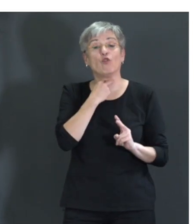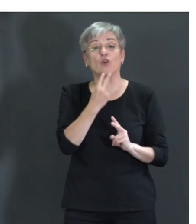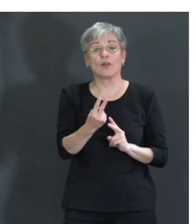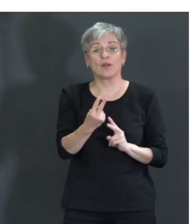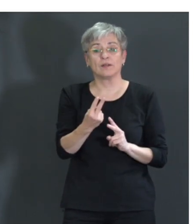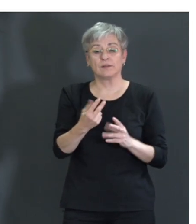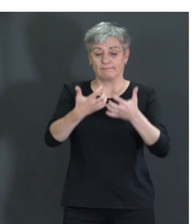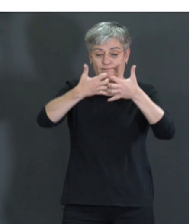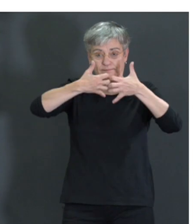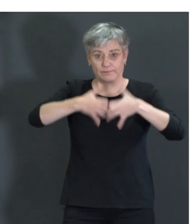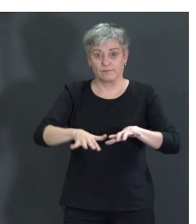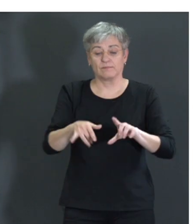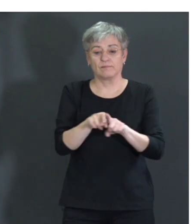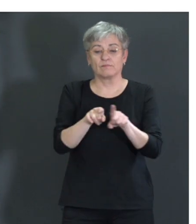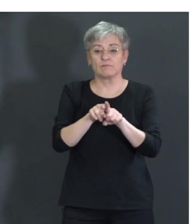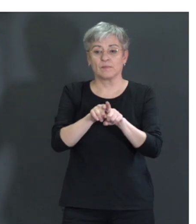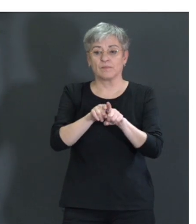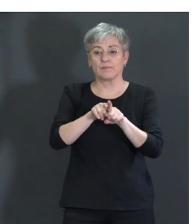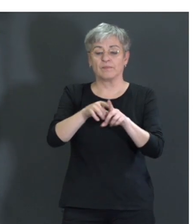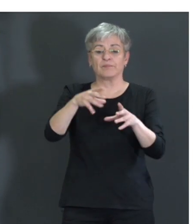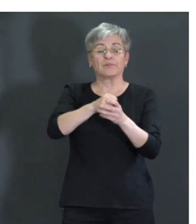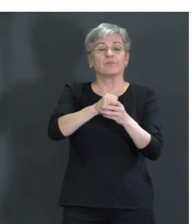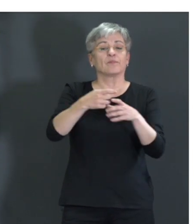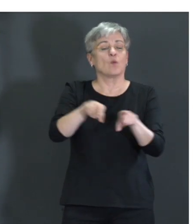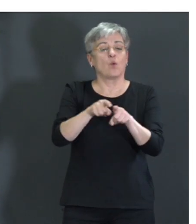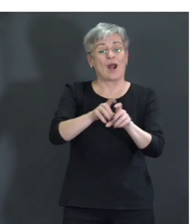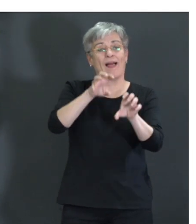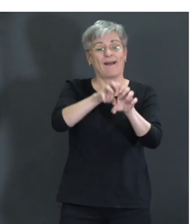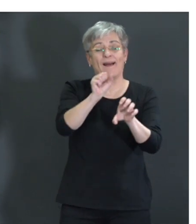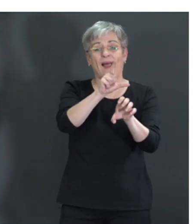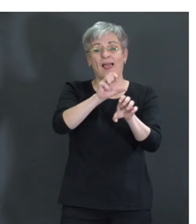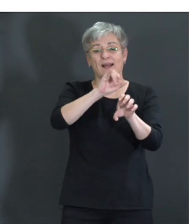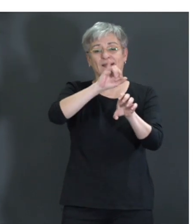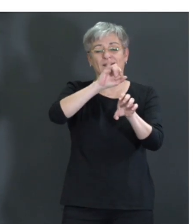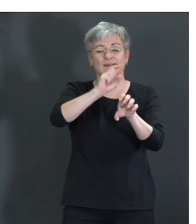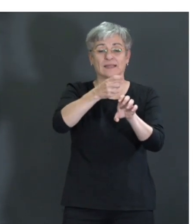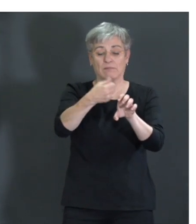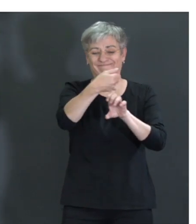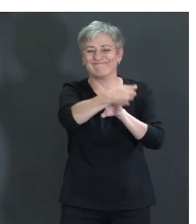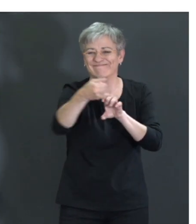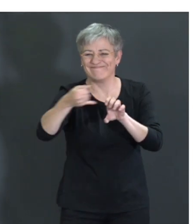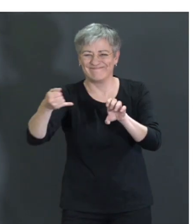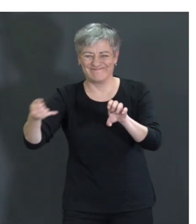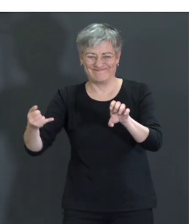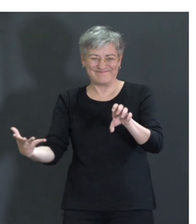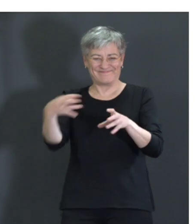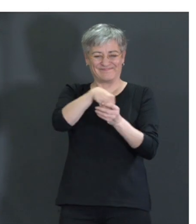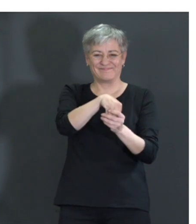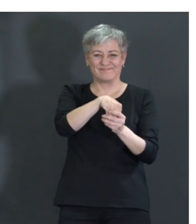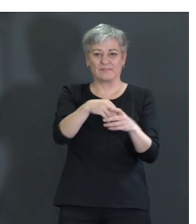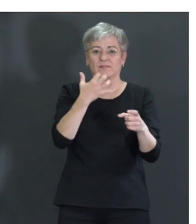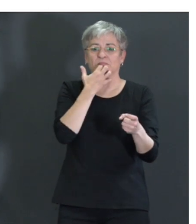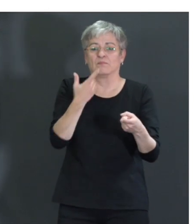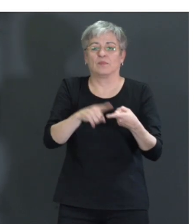que se ejecutan a través de dispositivos que tienen Alexa integrada, ¿no? Y pues, tal como también ha indicado él, puedes realizar una